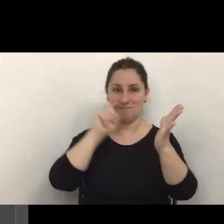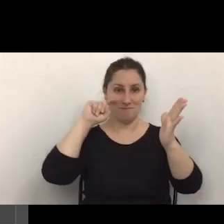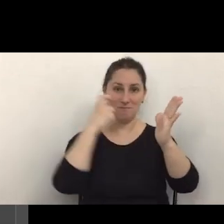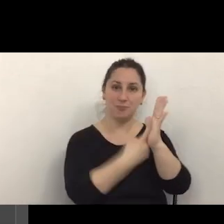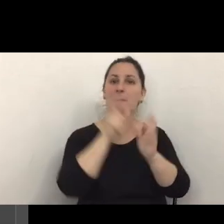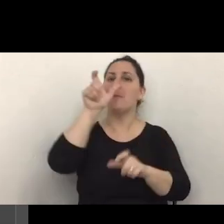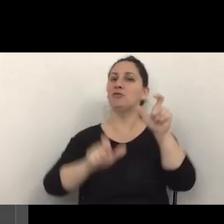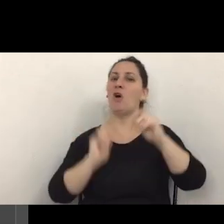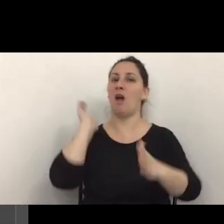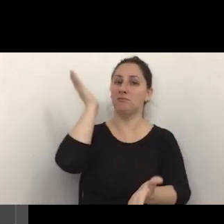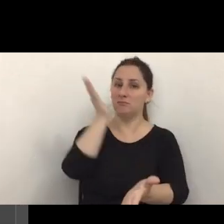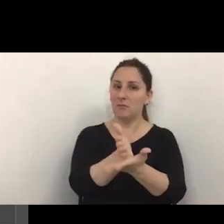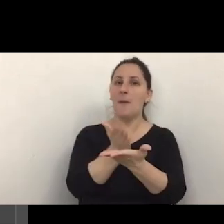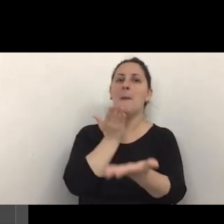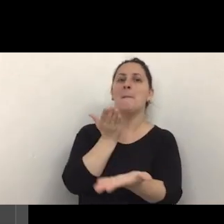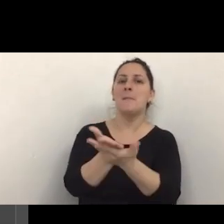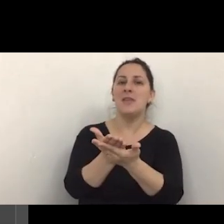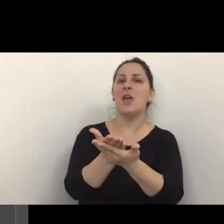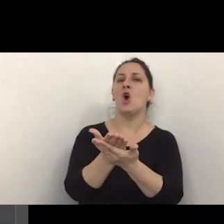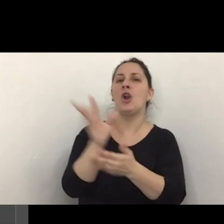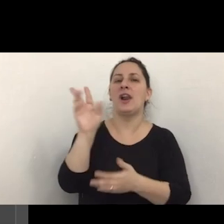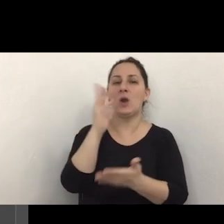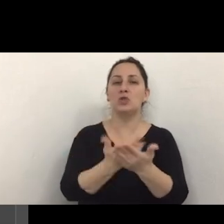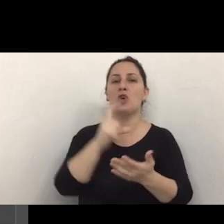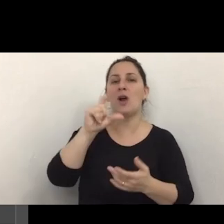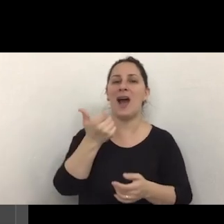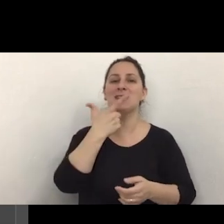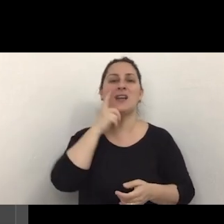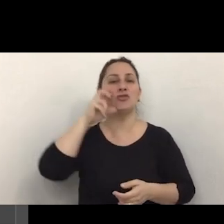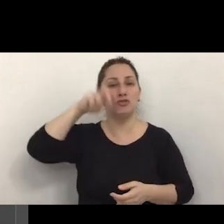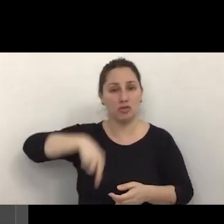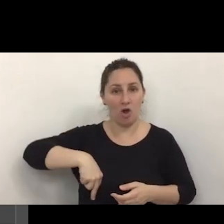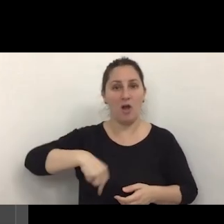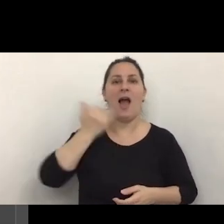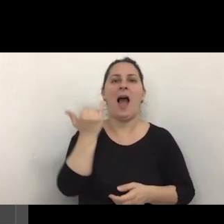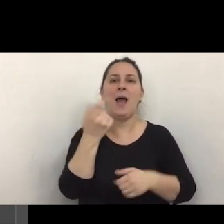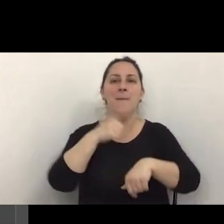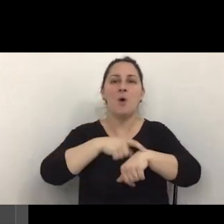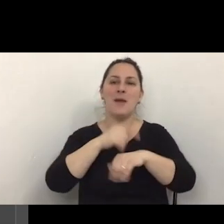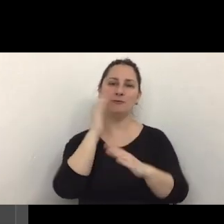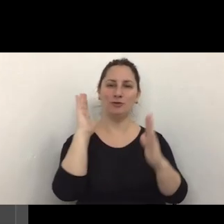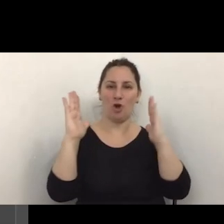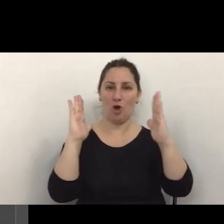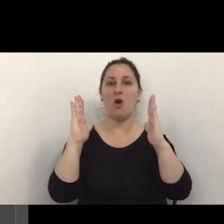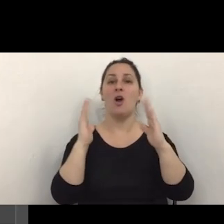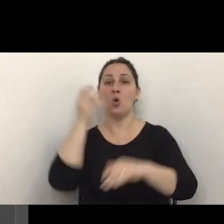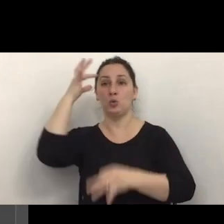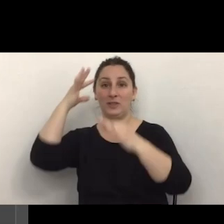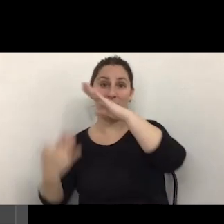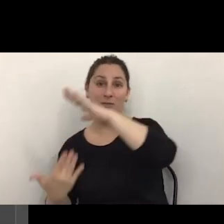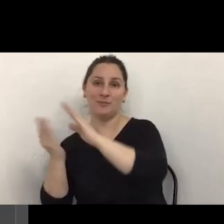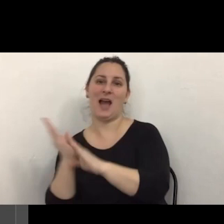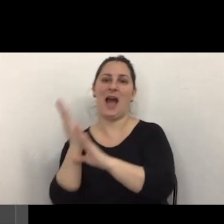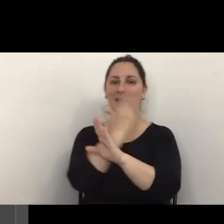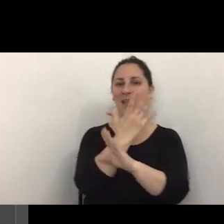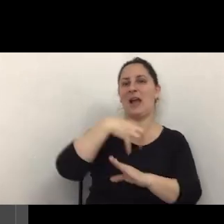condenados interpusieron un recurso de casación, ¿sí? En materia penal tenemos como instancia intermedia, antes de ir a la Corte, la Cámara Federal